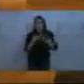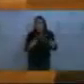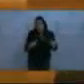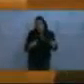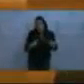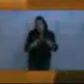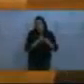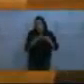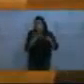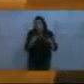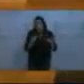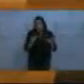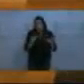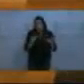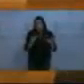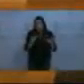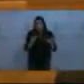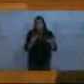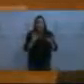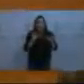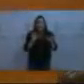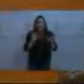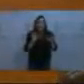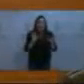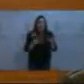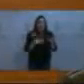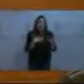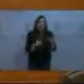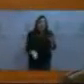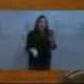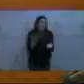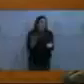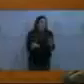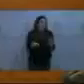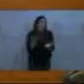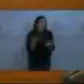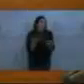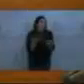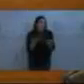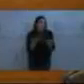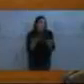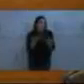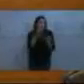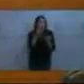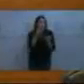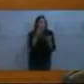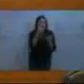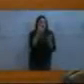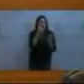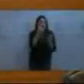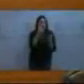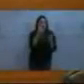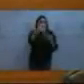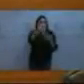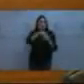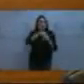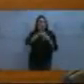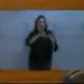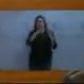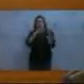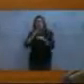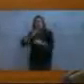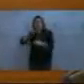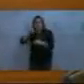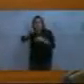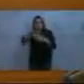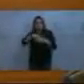trabajo, pero bueno, es equiparable entre los estatutarios y los otros cuerpos de la Administración. Y